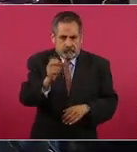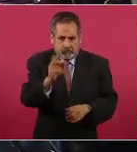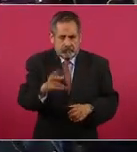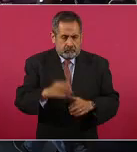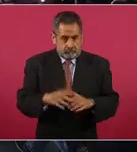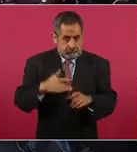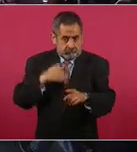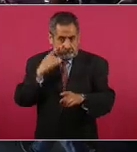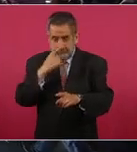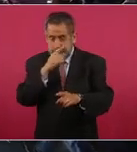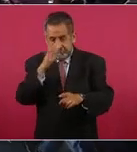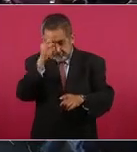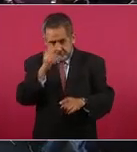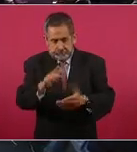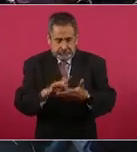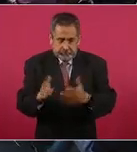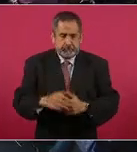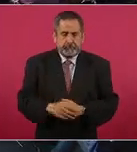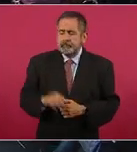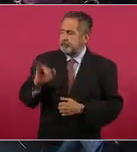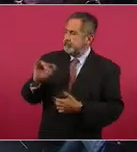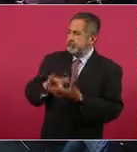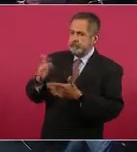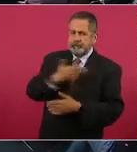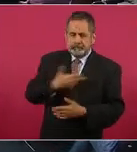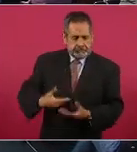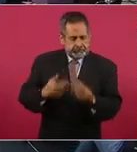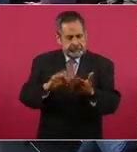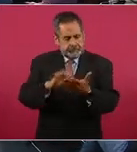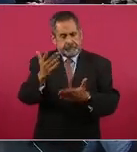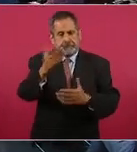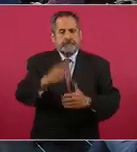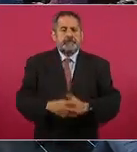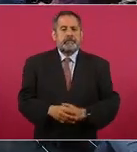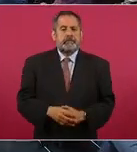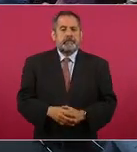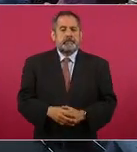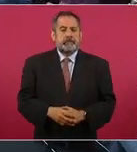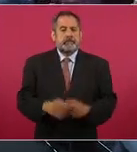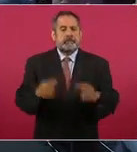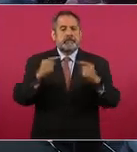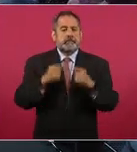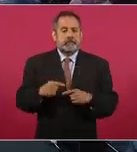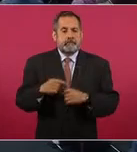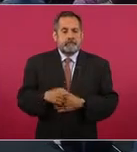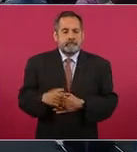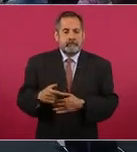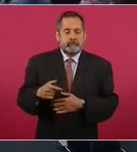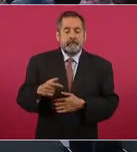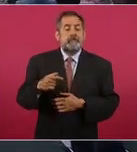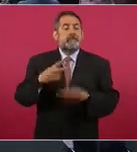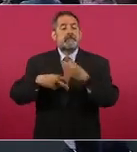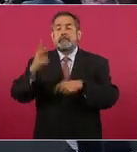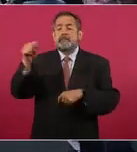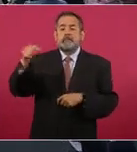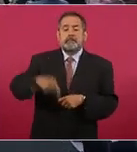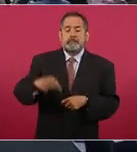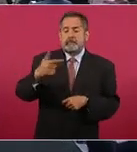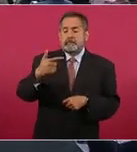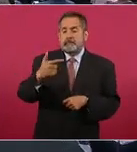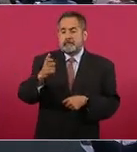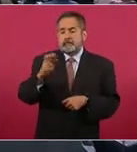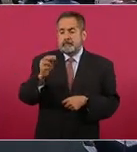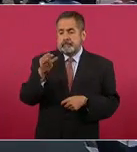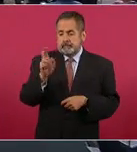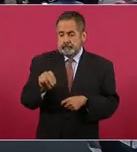Si te parece, lo hacemos así. Claro que sí, señor presidente. Muchísimas gracias. Viene Germán Martínez mañana